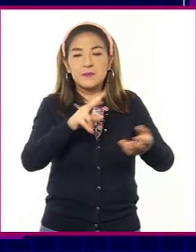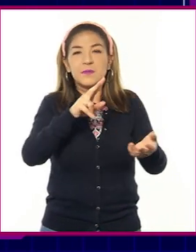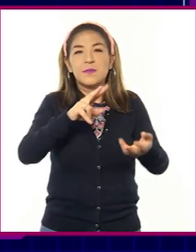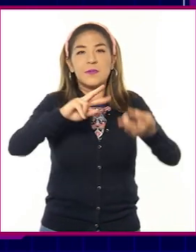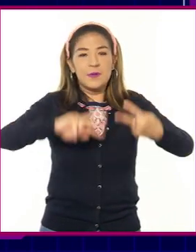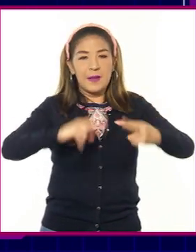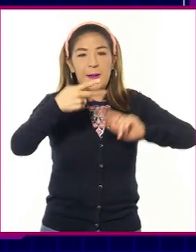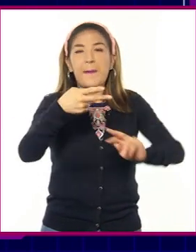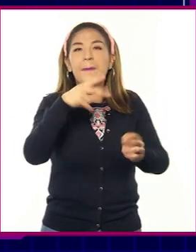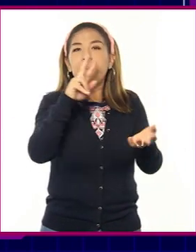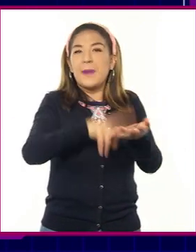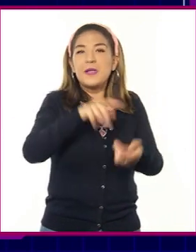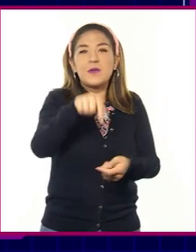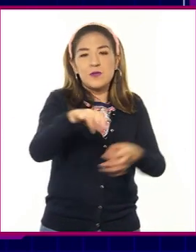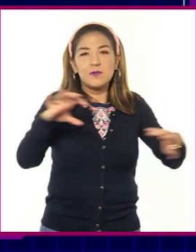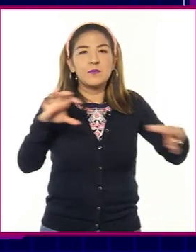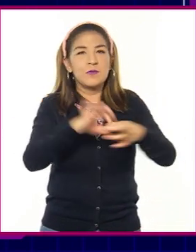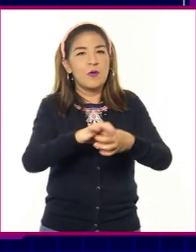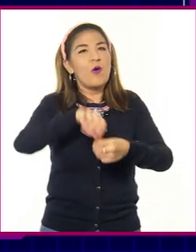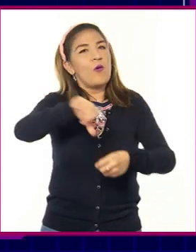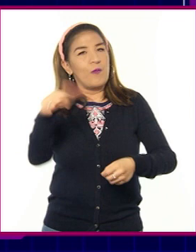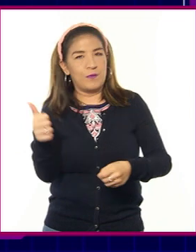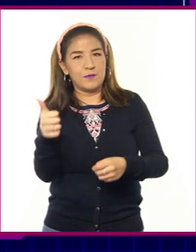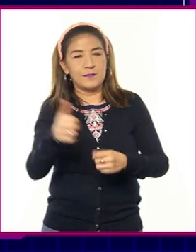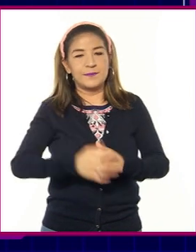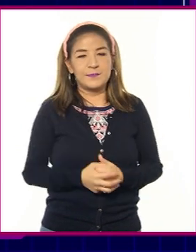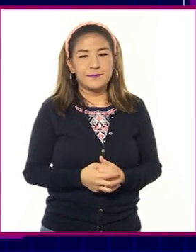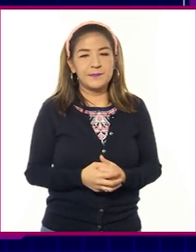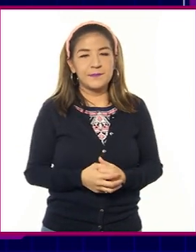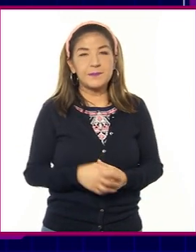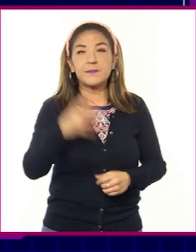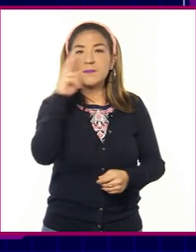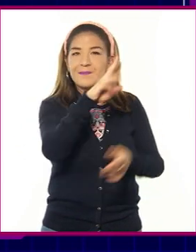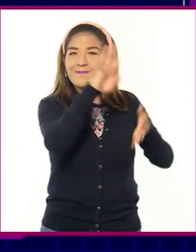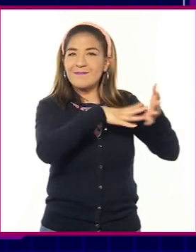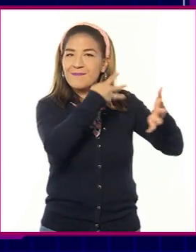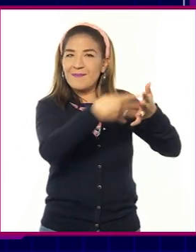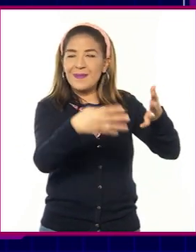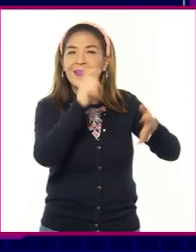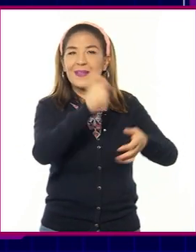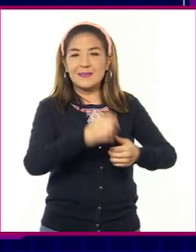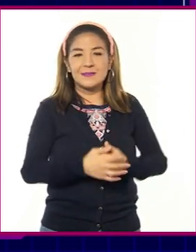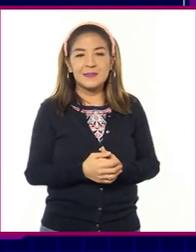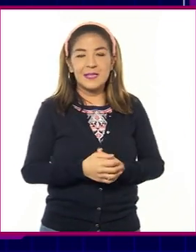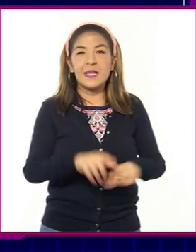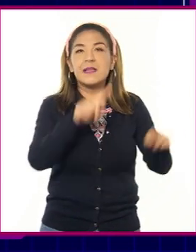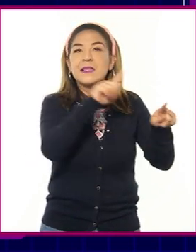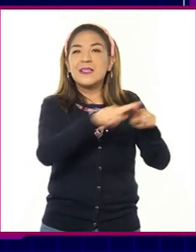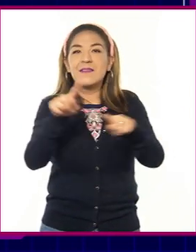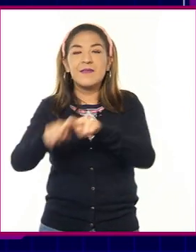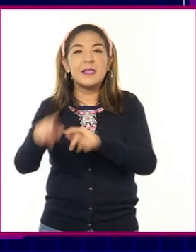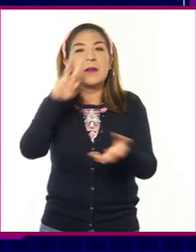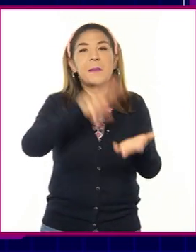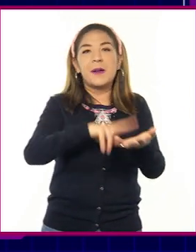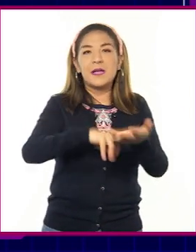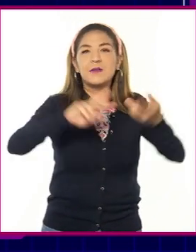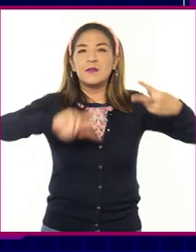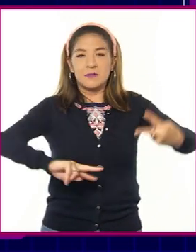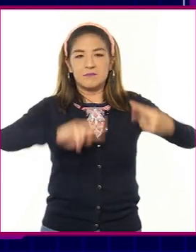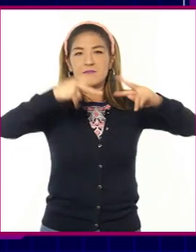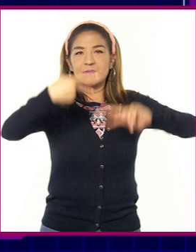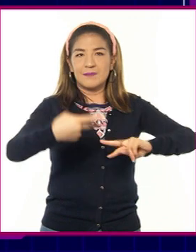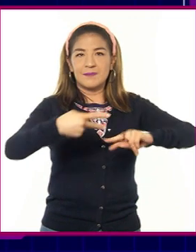las cantidades correspondientes de la otra. La tabla muestra cantidades que varían de manera inversamente